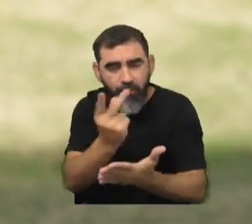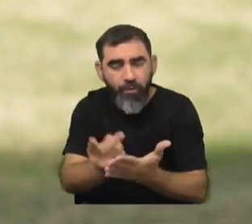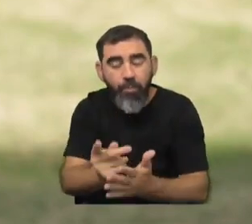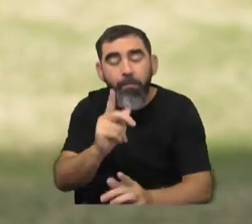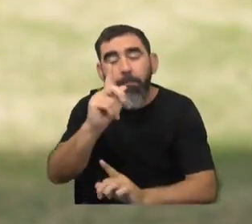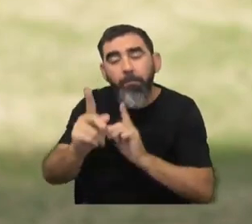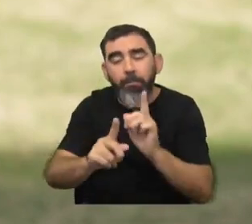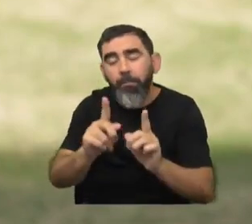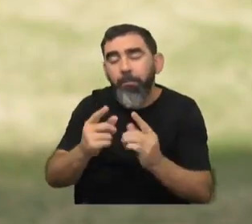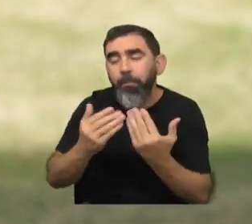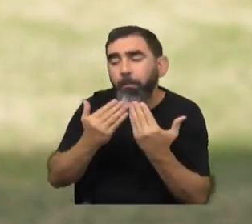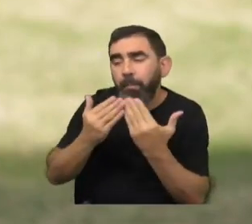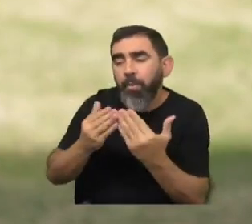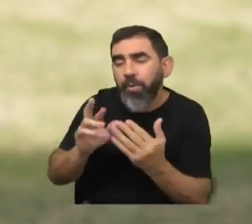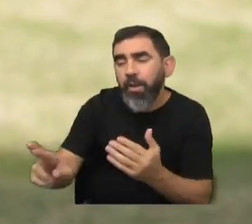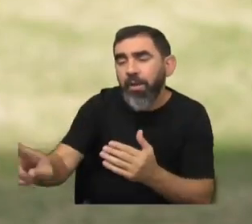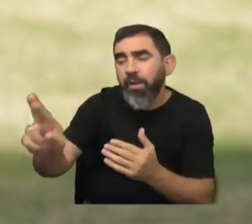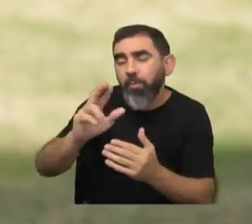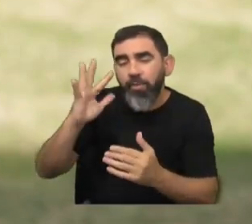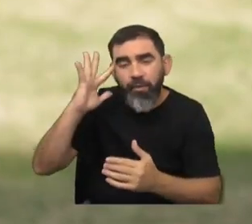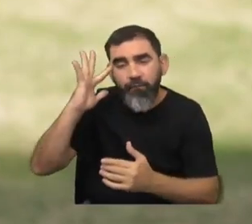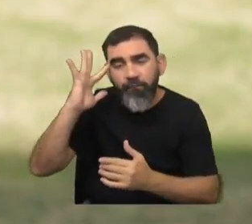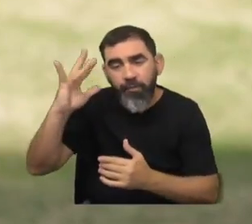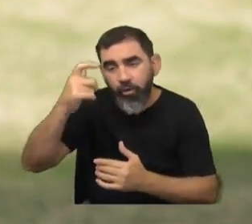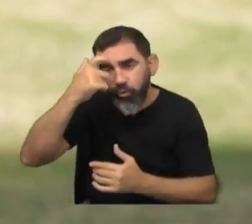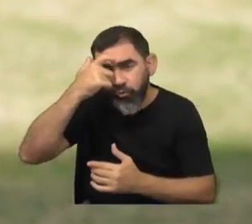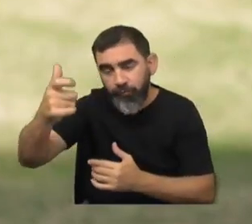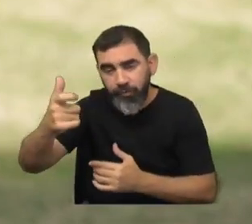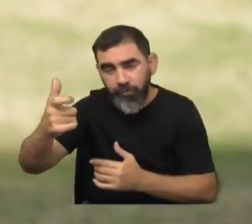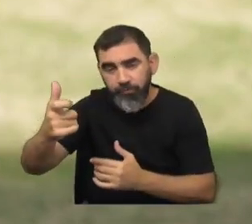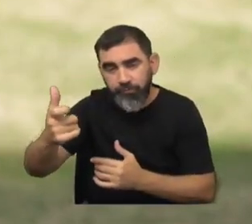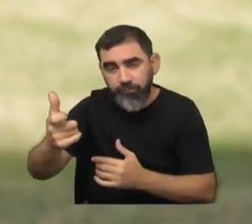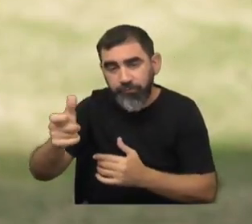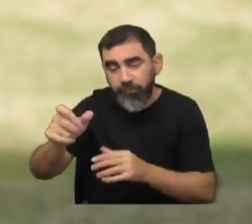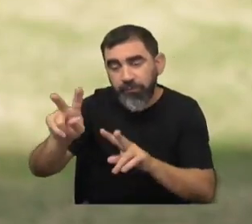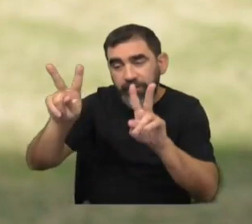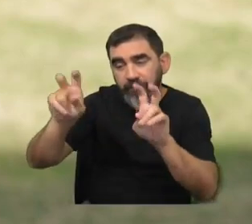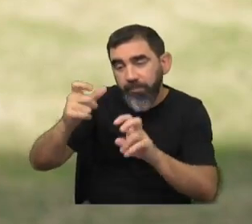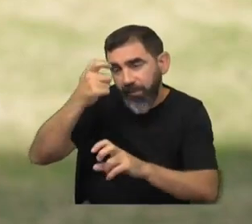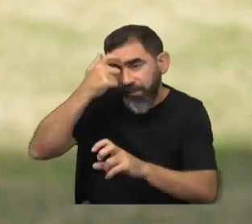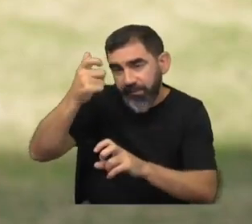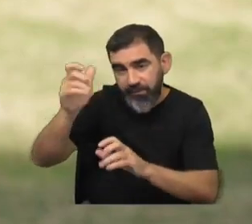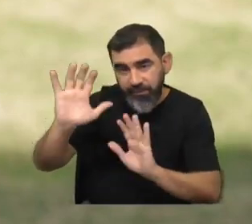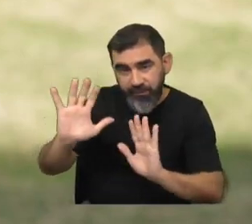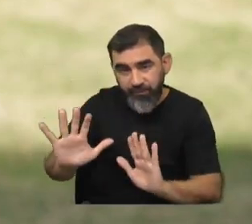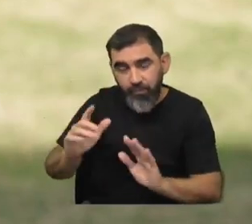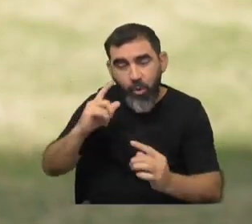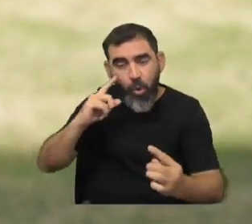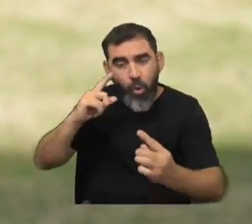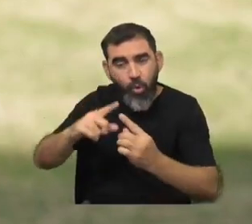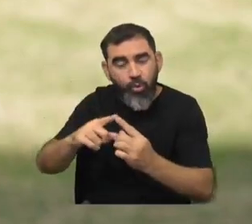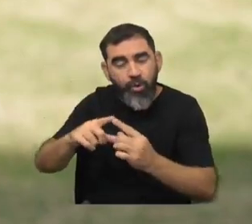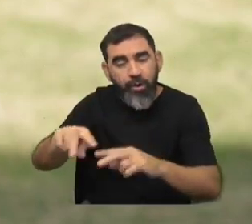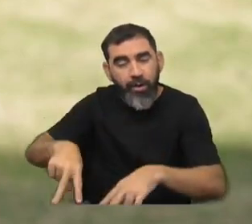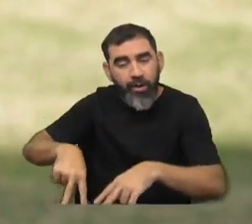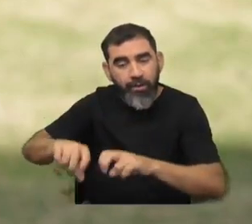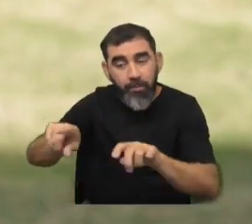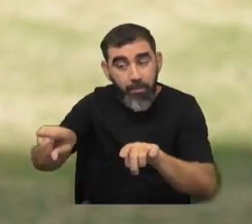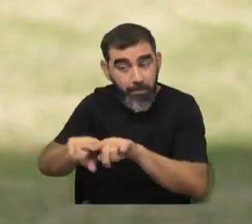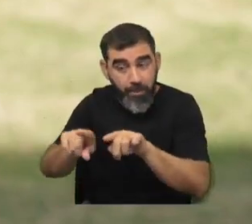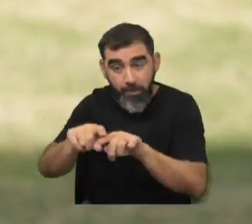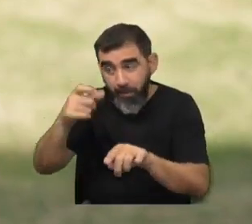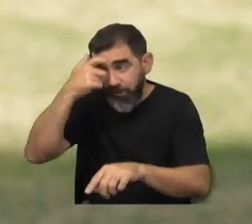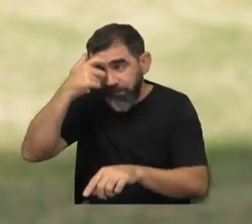algunas de las que busca responder la filosofía de la ciencia, una disciplina científica cuyo objeto de estudio es la propia